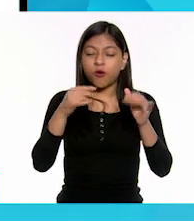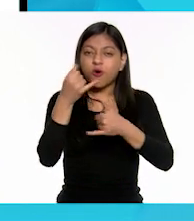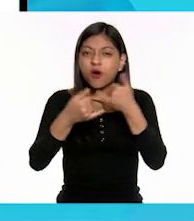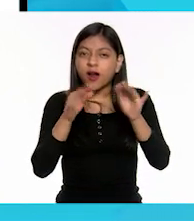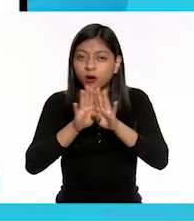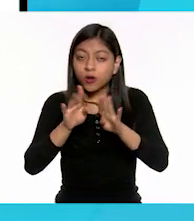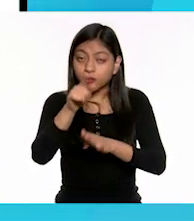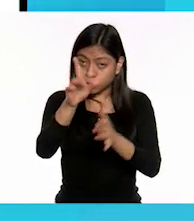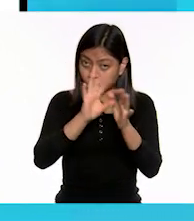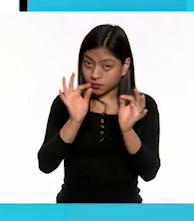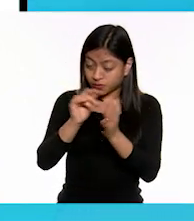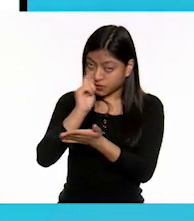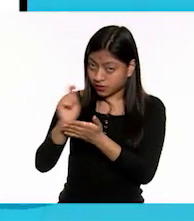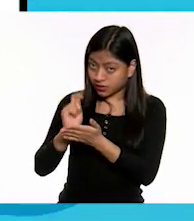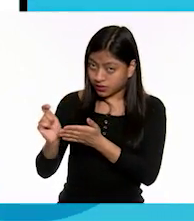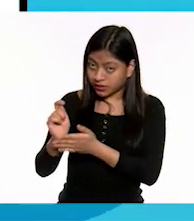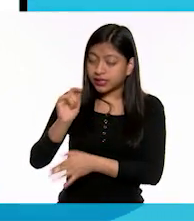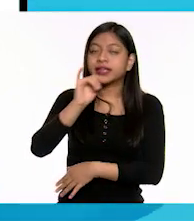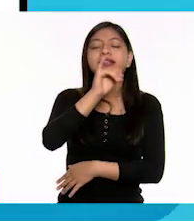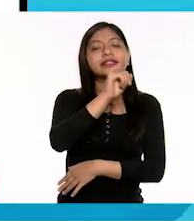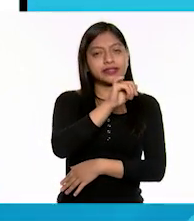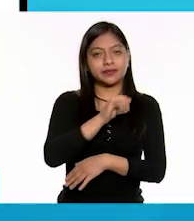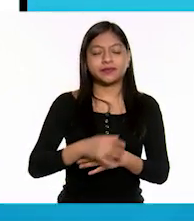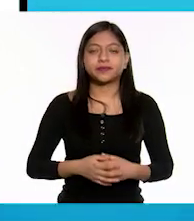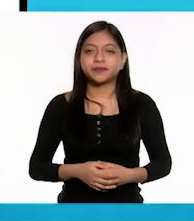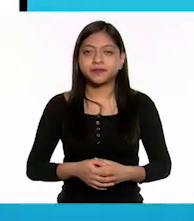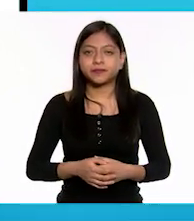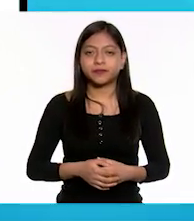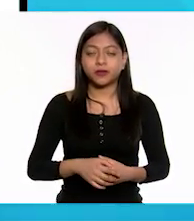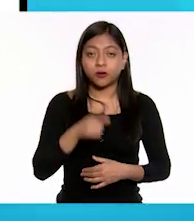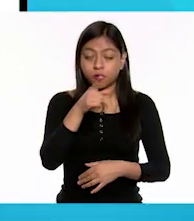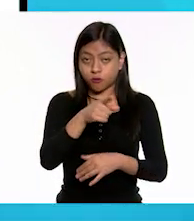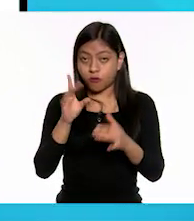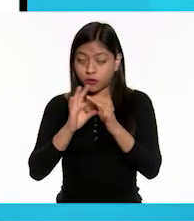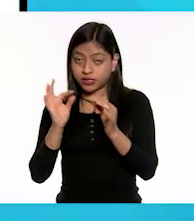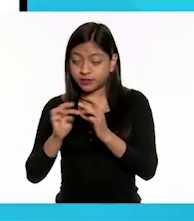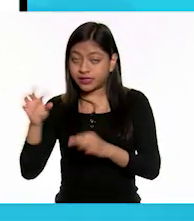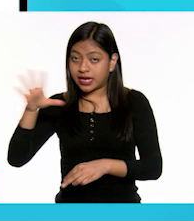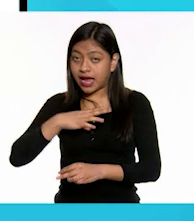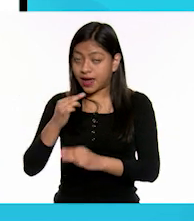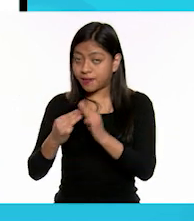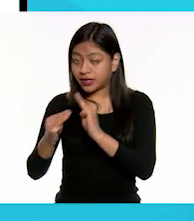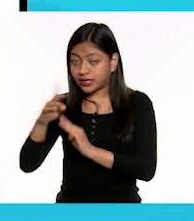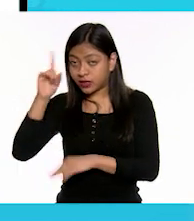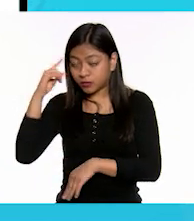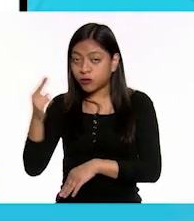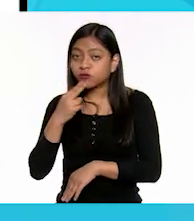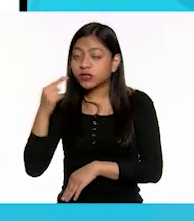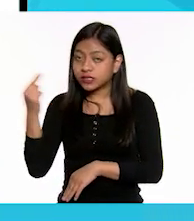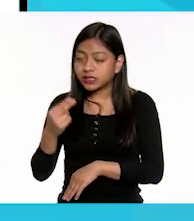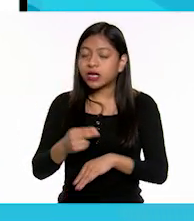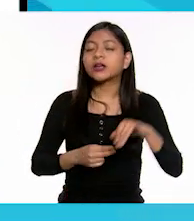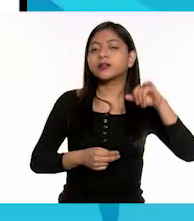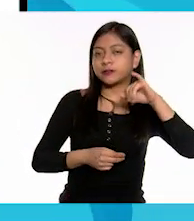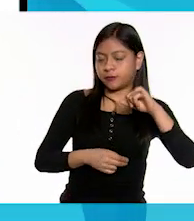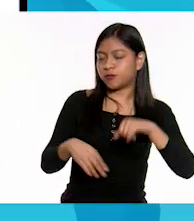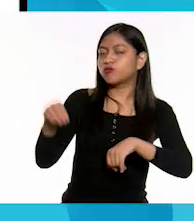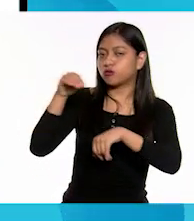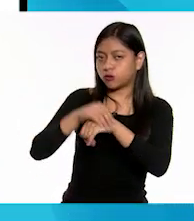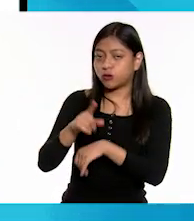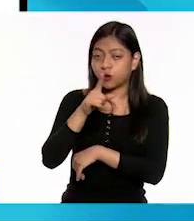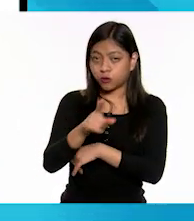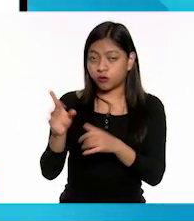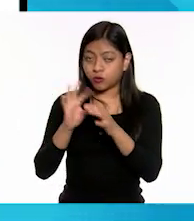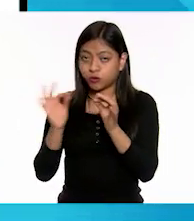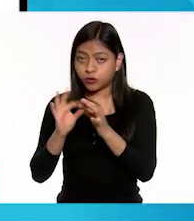aquí dijiste si se necesita algún objeto sí explicaste